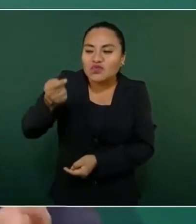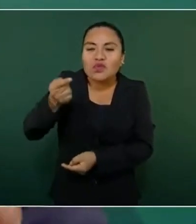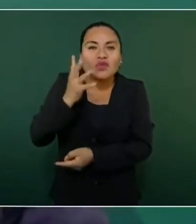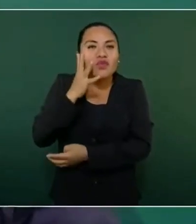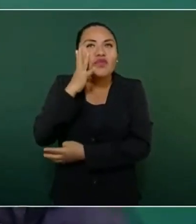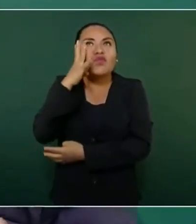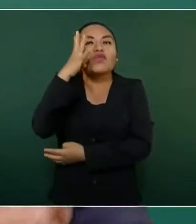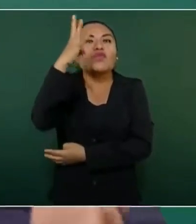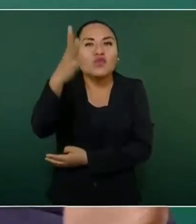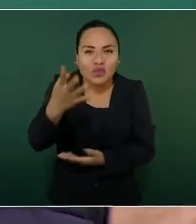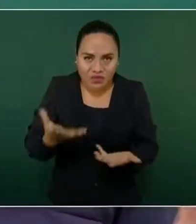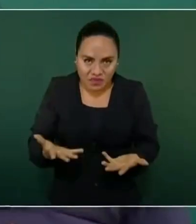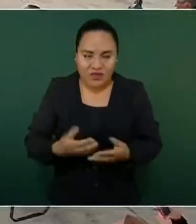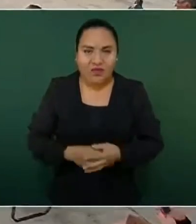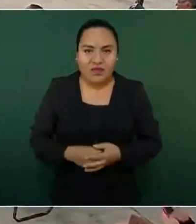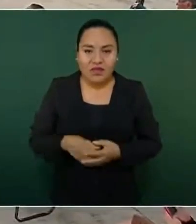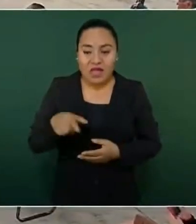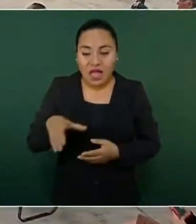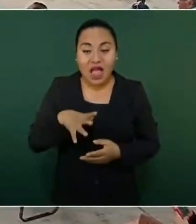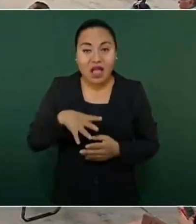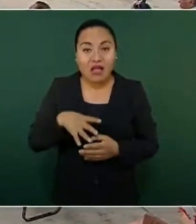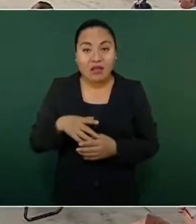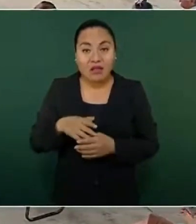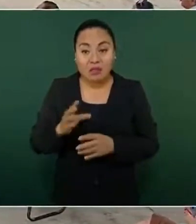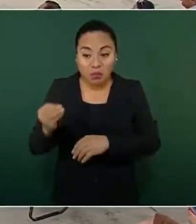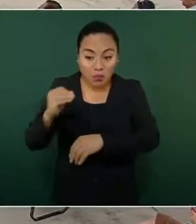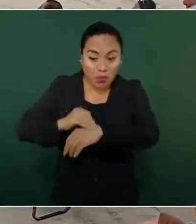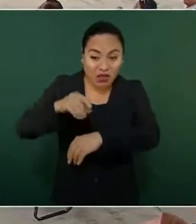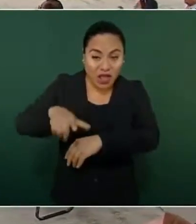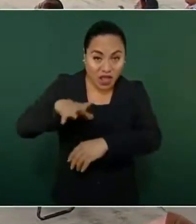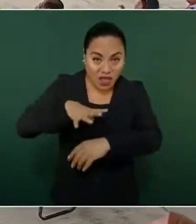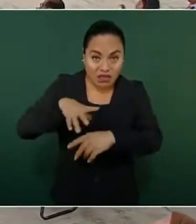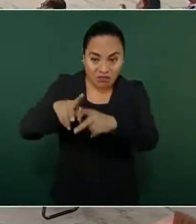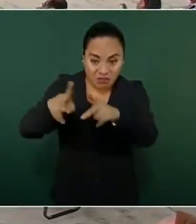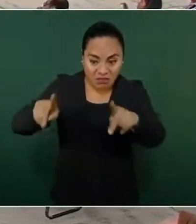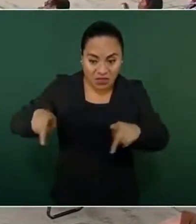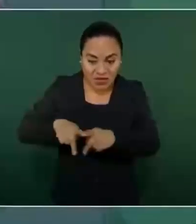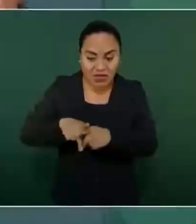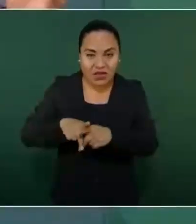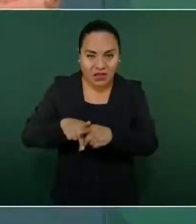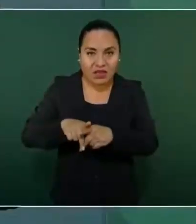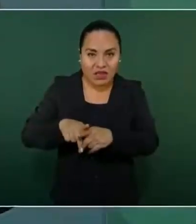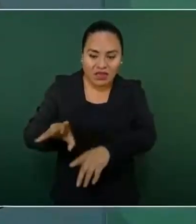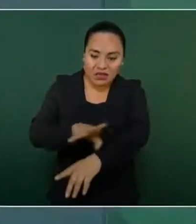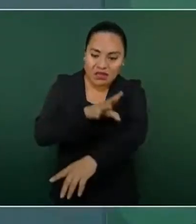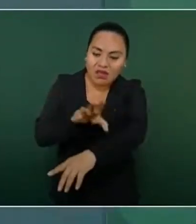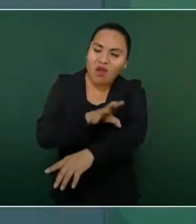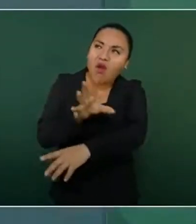para que se instalen esas plantas. Vamos, esto